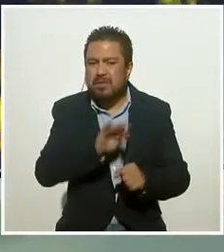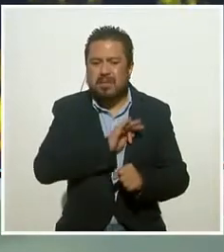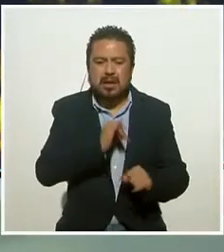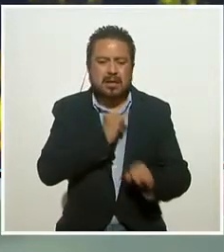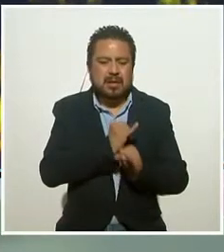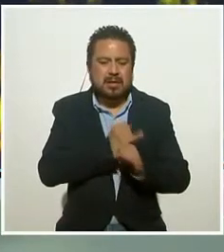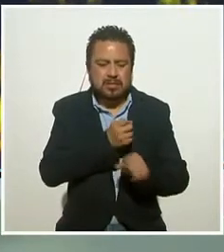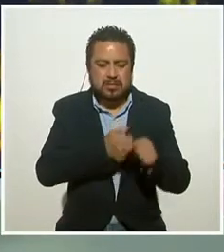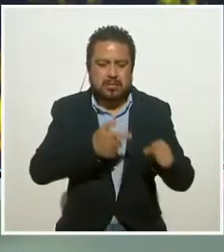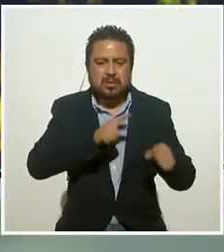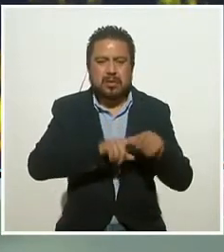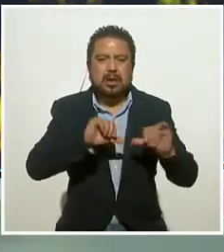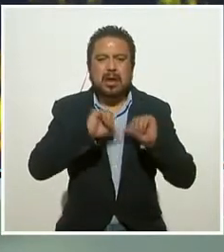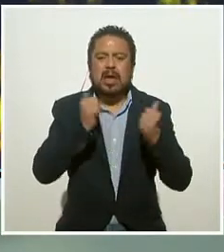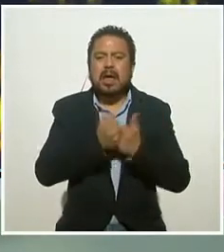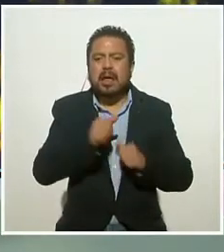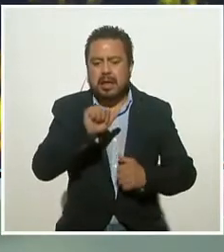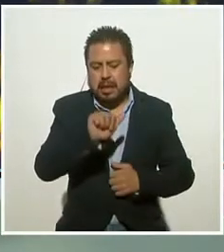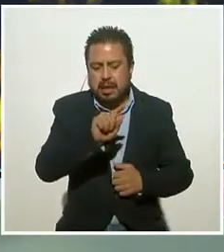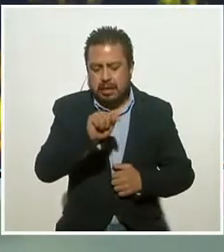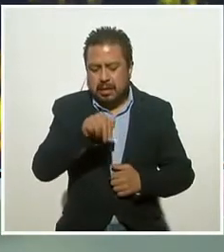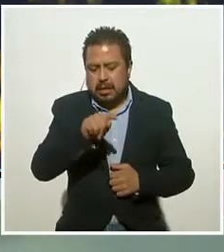de la asociación Atentamente, que es